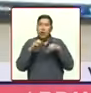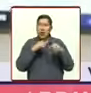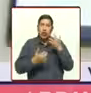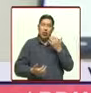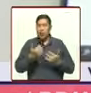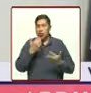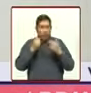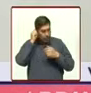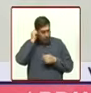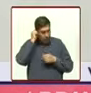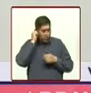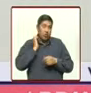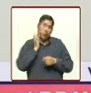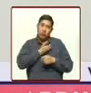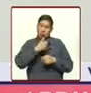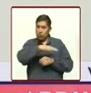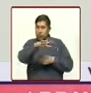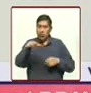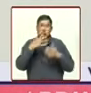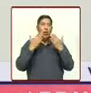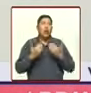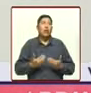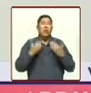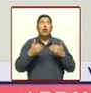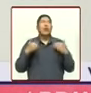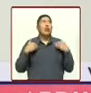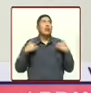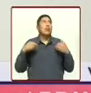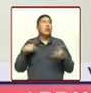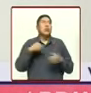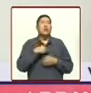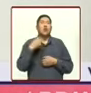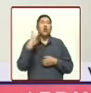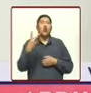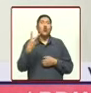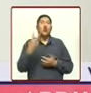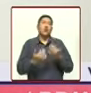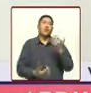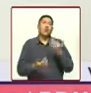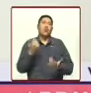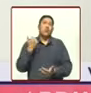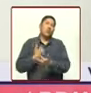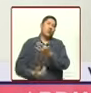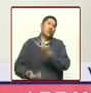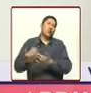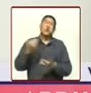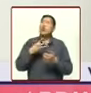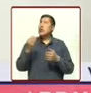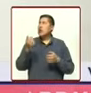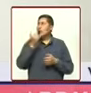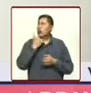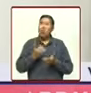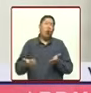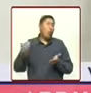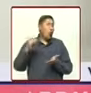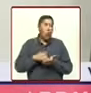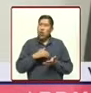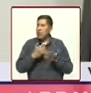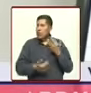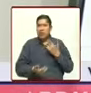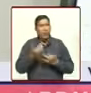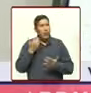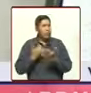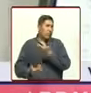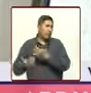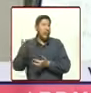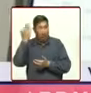incendios forestales en nuestro municipio. Actualmente tenemos dos incendios activos, ¿no? Bueno, prácticamente se han reactivado los incendios